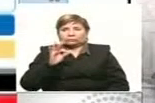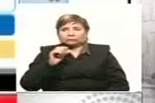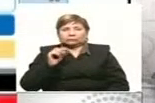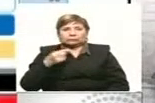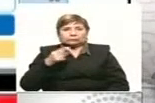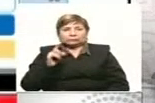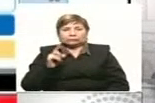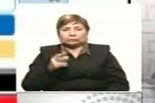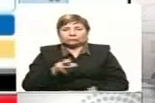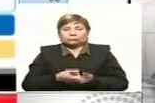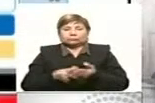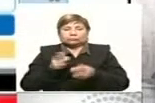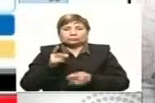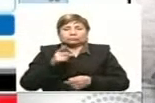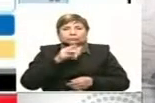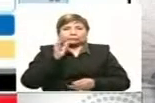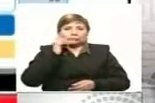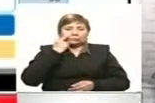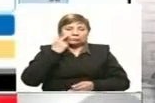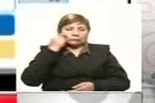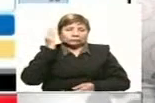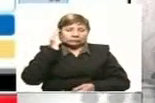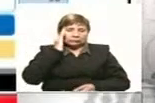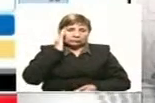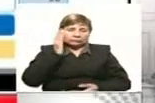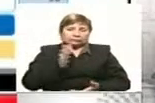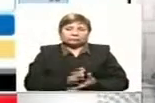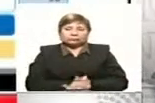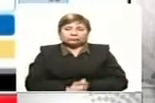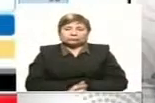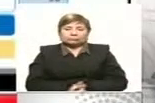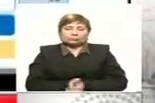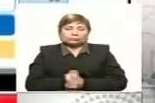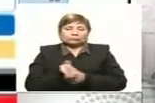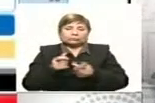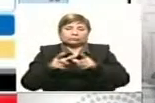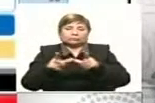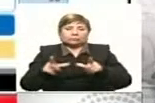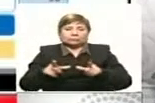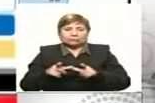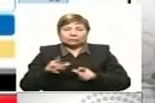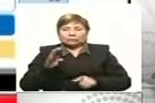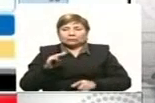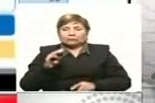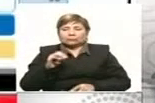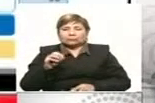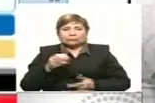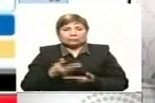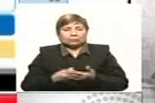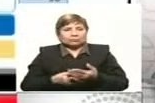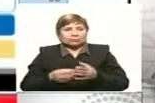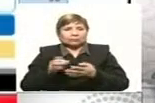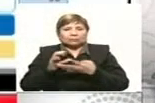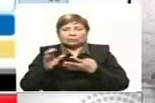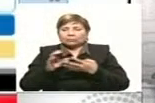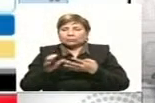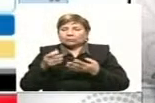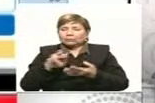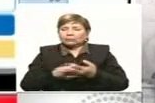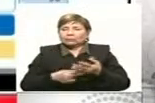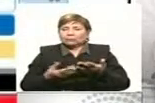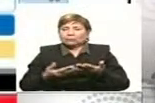millones, que son lo que ustedes conocen, son estos locales, módulos, que tienen un carácter precario, pero